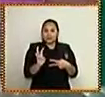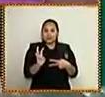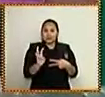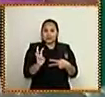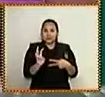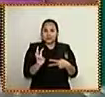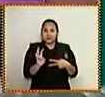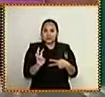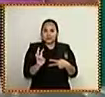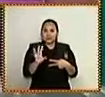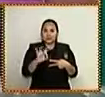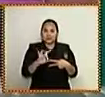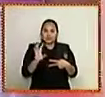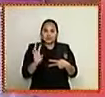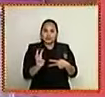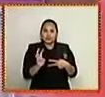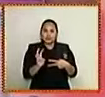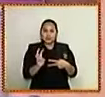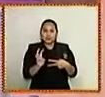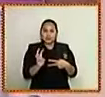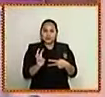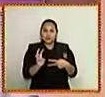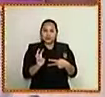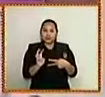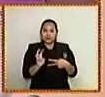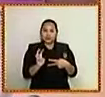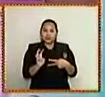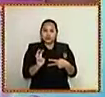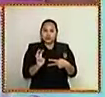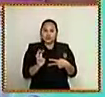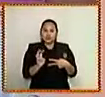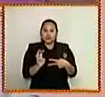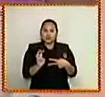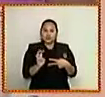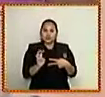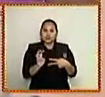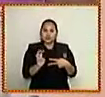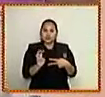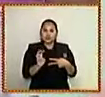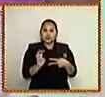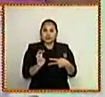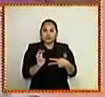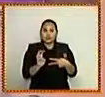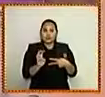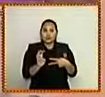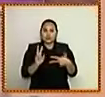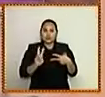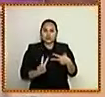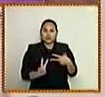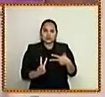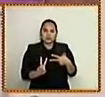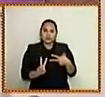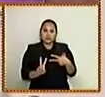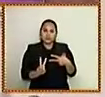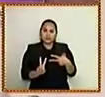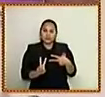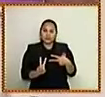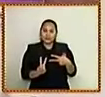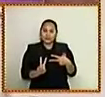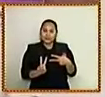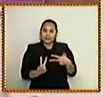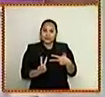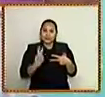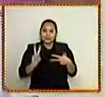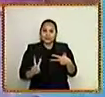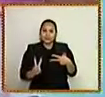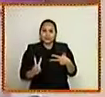primer número premiado, 86, segundo número. Con su primer dígito, este es el 2, segundo dígito.